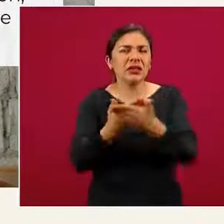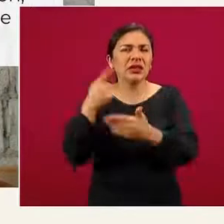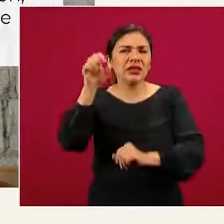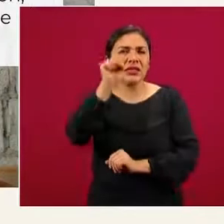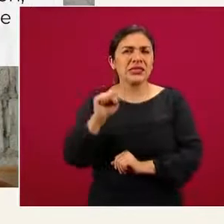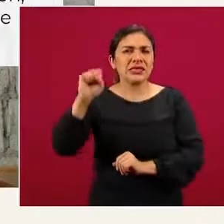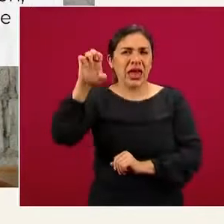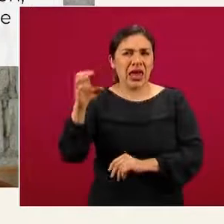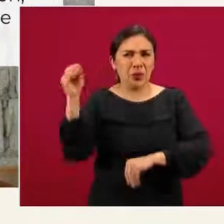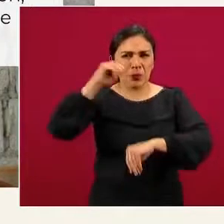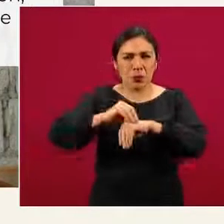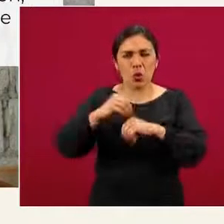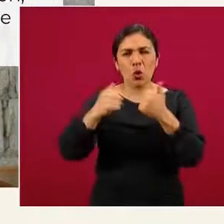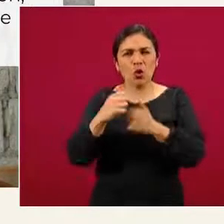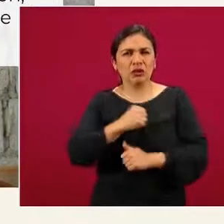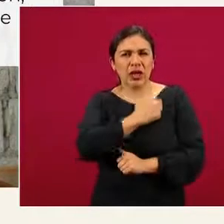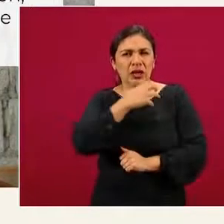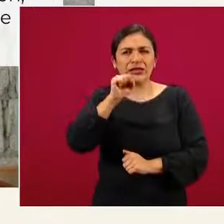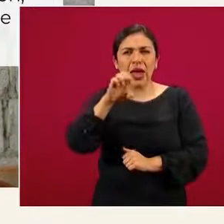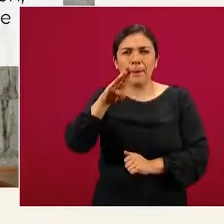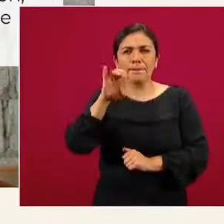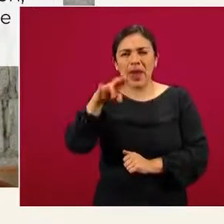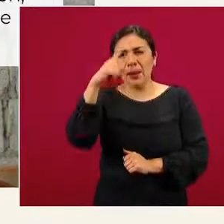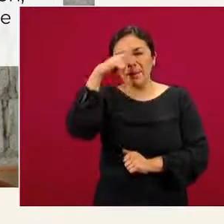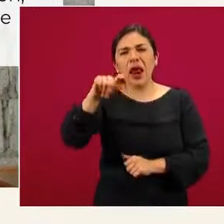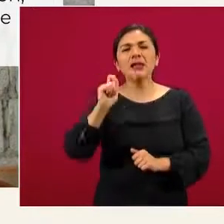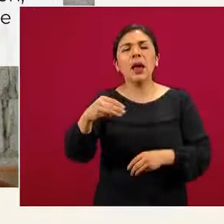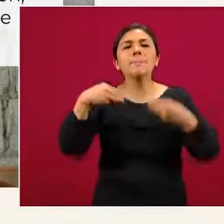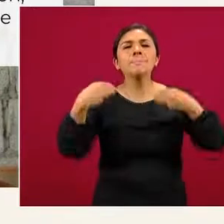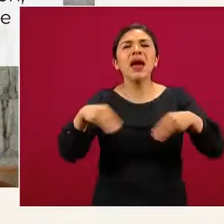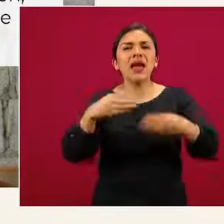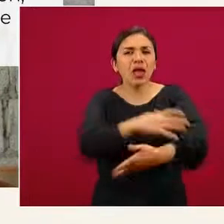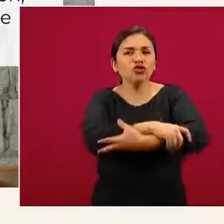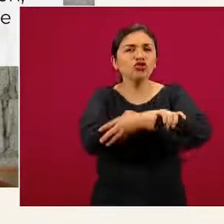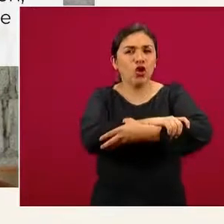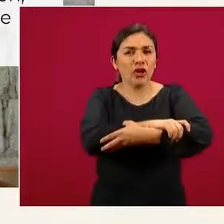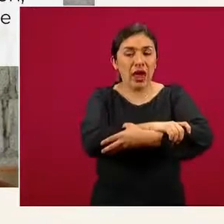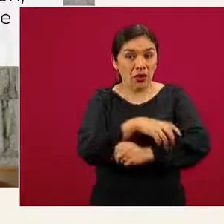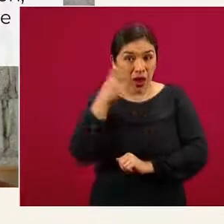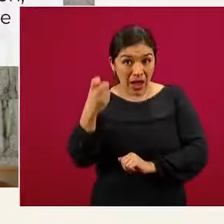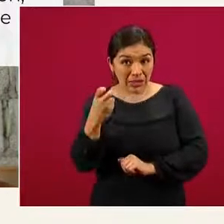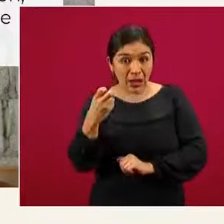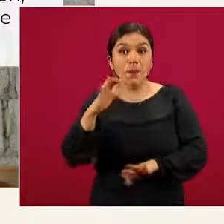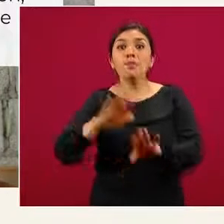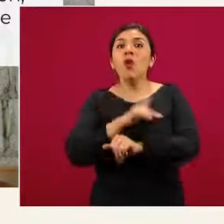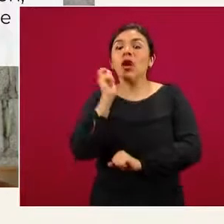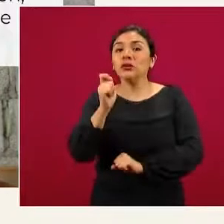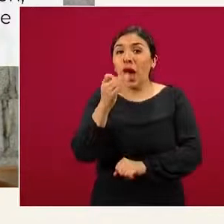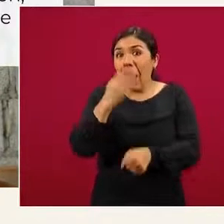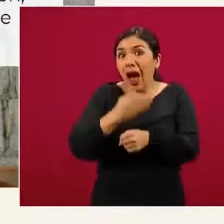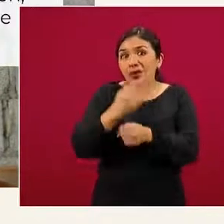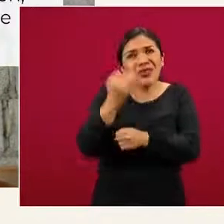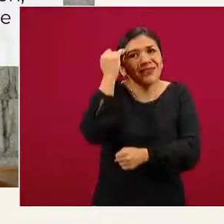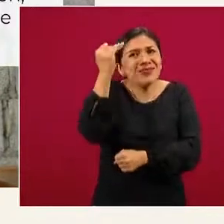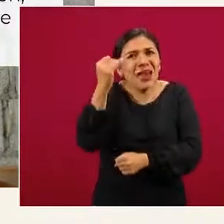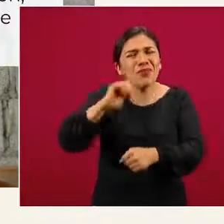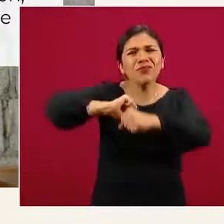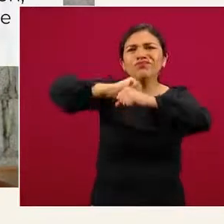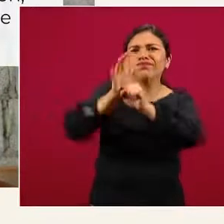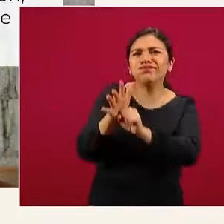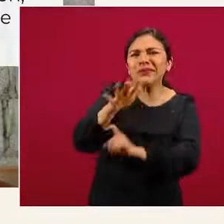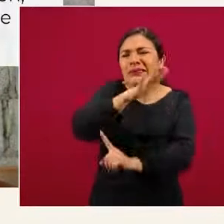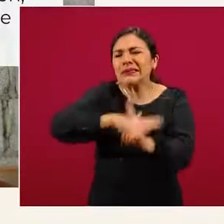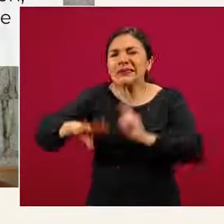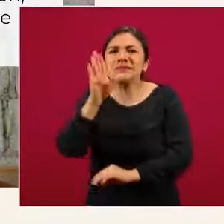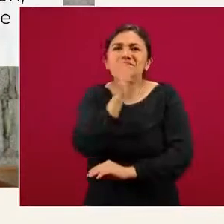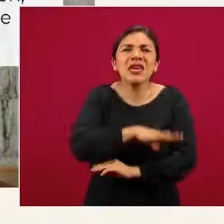de Economía y de Bienestar de Mercado Solidario, porque especialmente en estos momentos de pandemia,